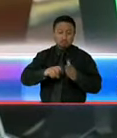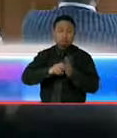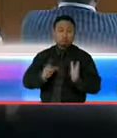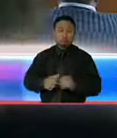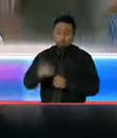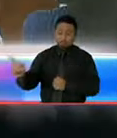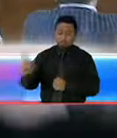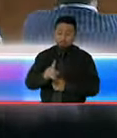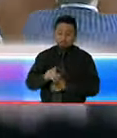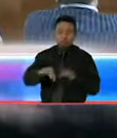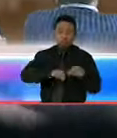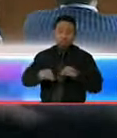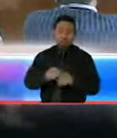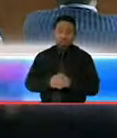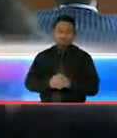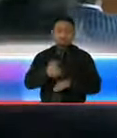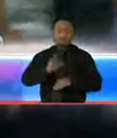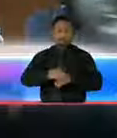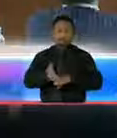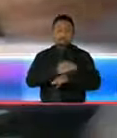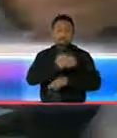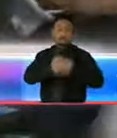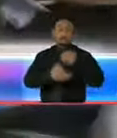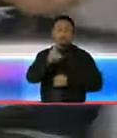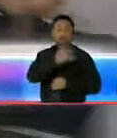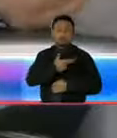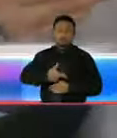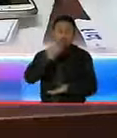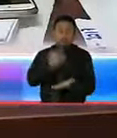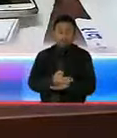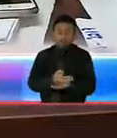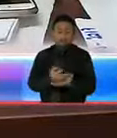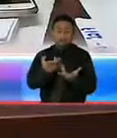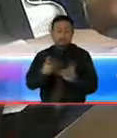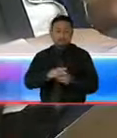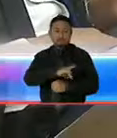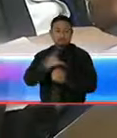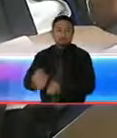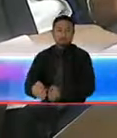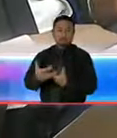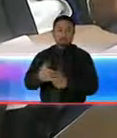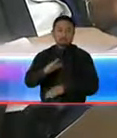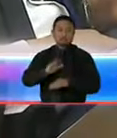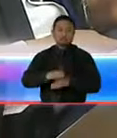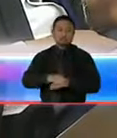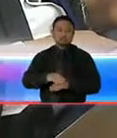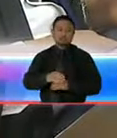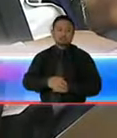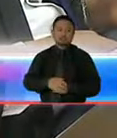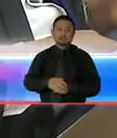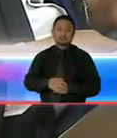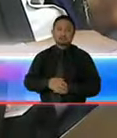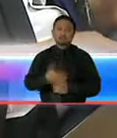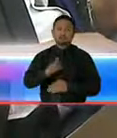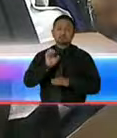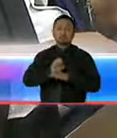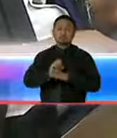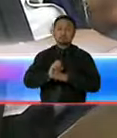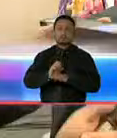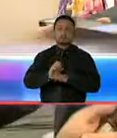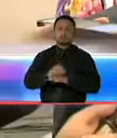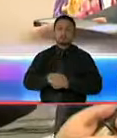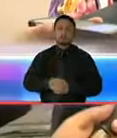cuentas, tanto por la no asistencia al juicio en contra del vicepresidente, como para la entrega de información por los casos en los que Ecuador ha perdido los litigios